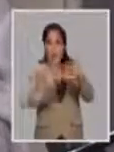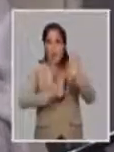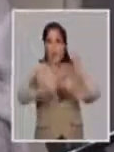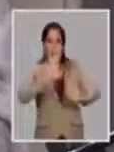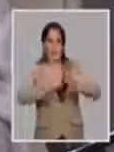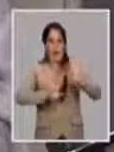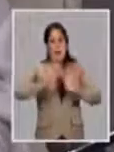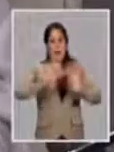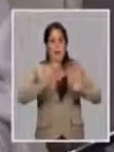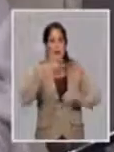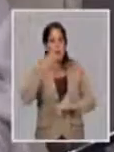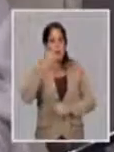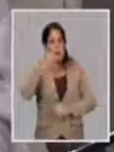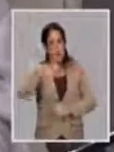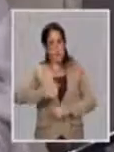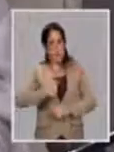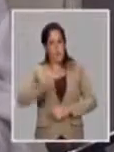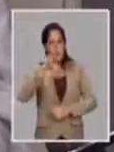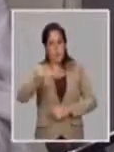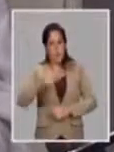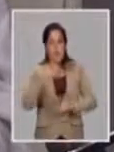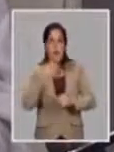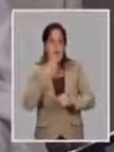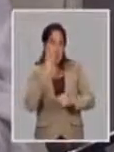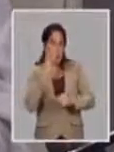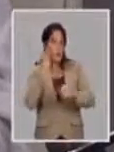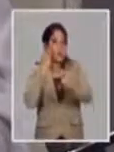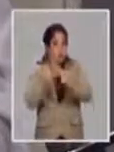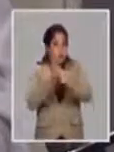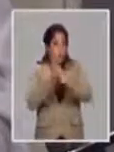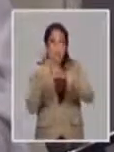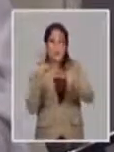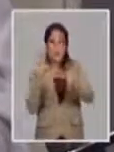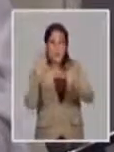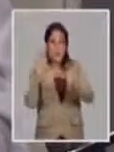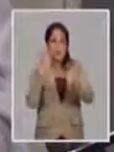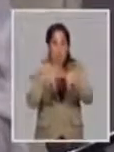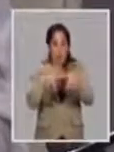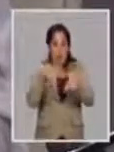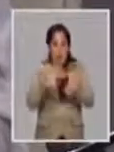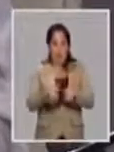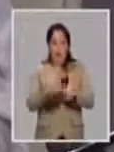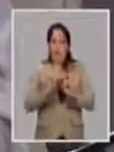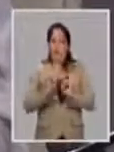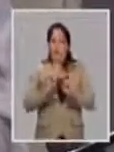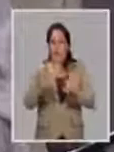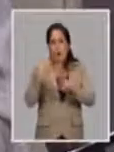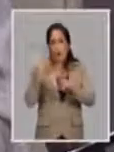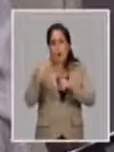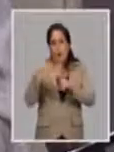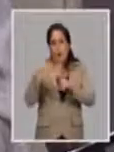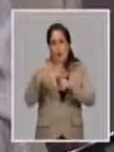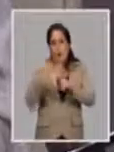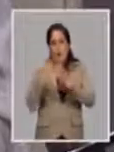incrementar la respuesta de anticuerpos neutralizantes. Y hoy, ya hace unas semanas, comenzaron a aparecer las noticias de otras